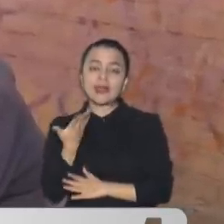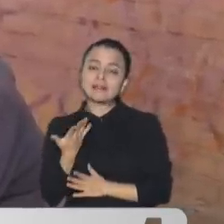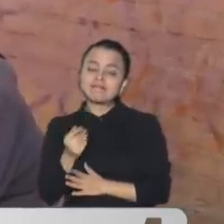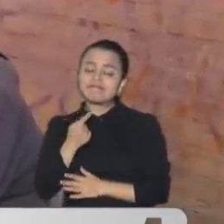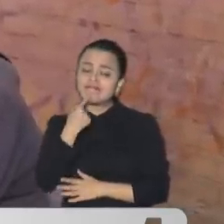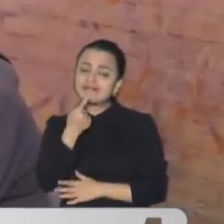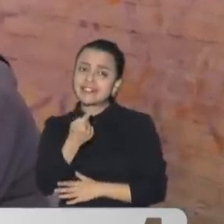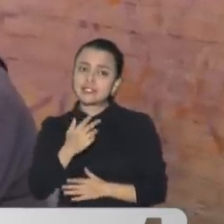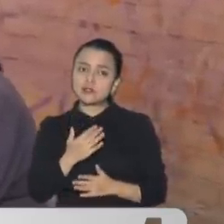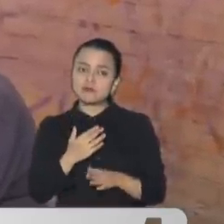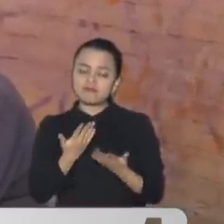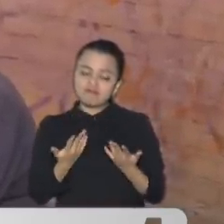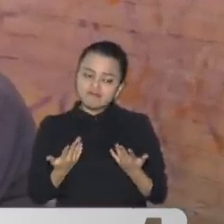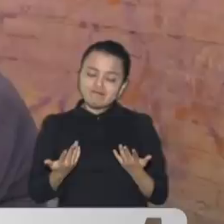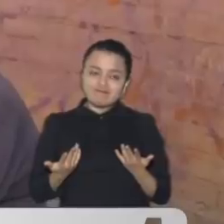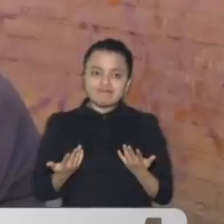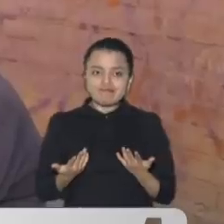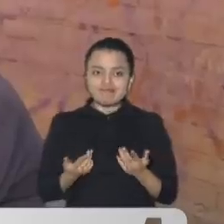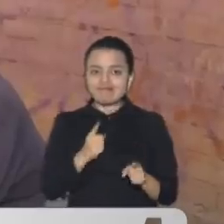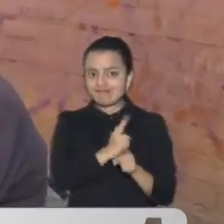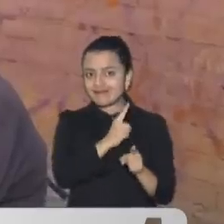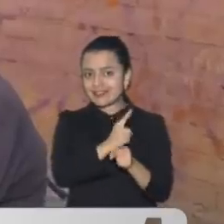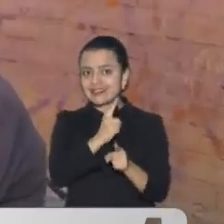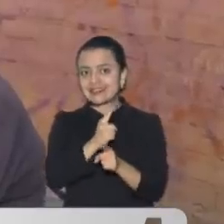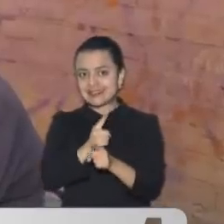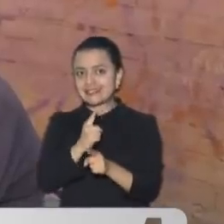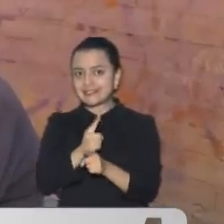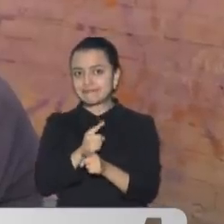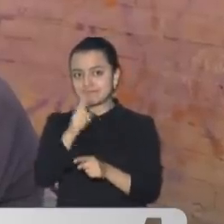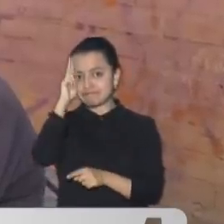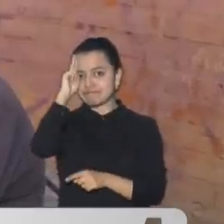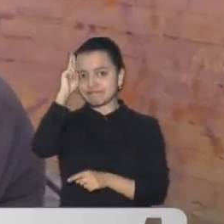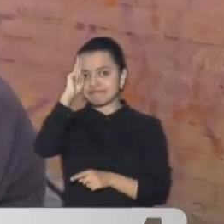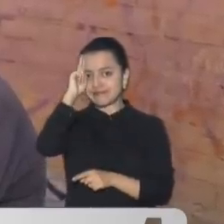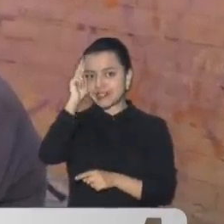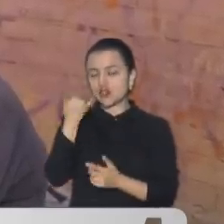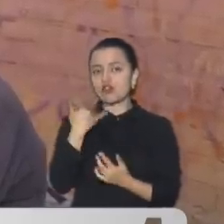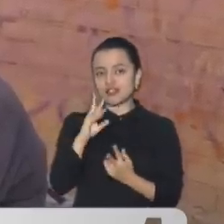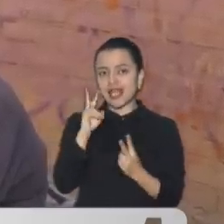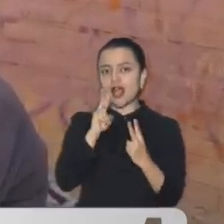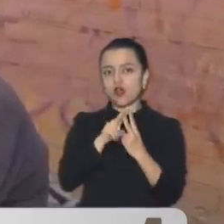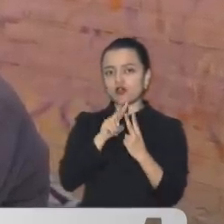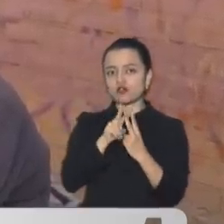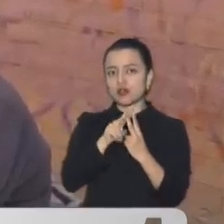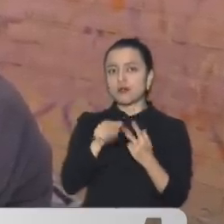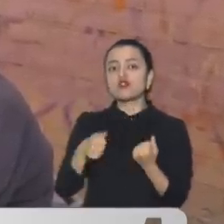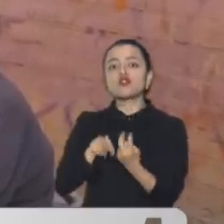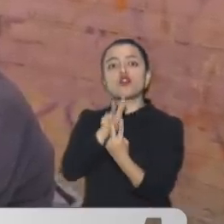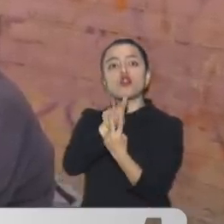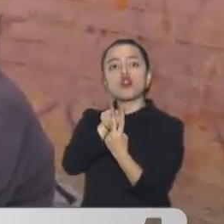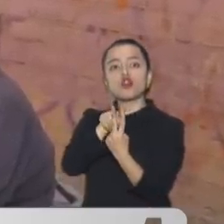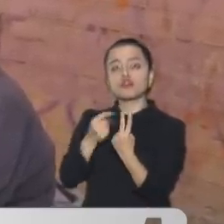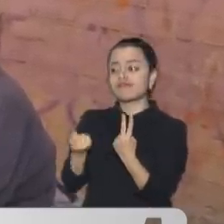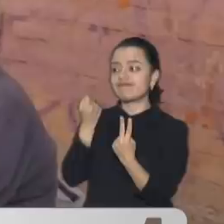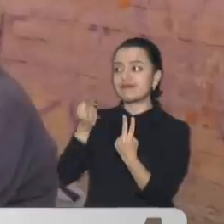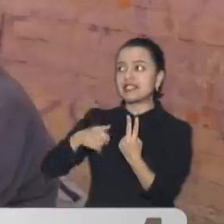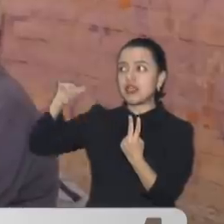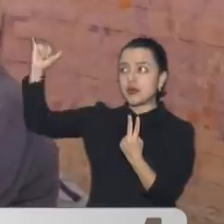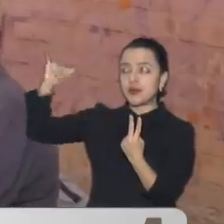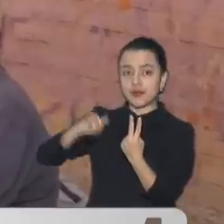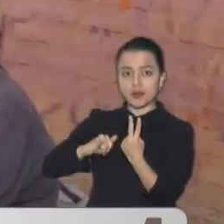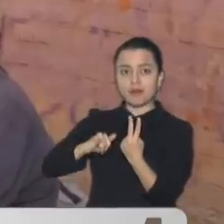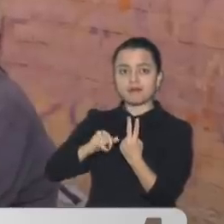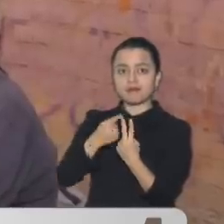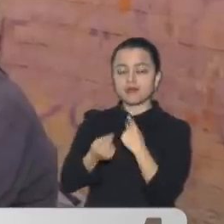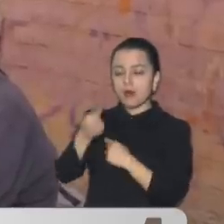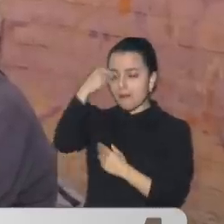pronunció en las últimas horas afirmando que efectivamente se conoce de dos casos, dos ciudadanos que llegaron del exterior. Estas personas presentaron